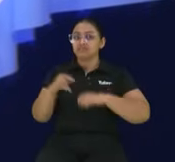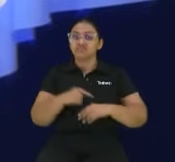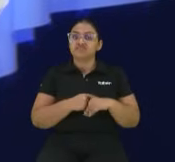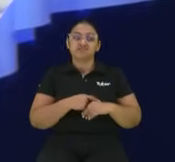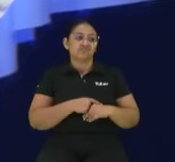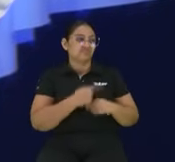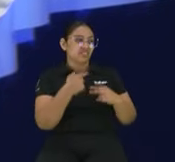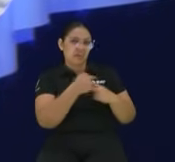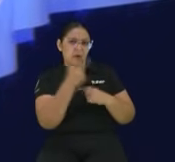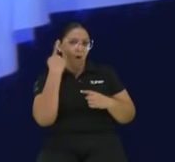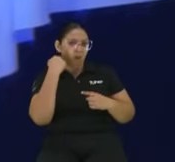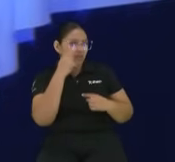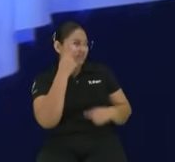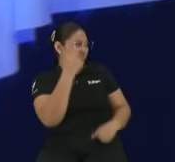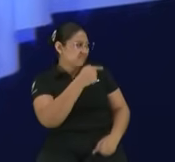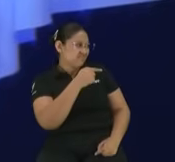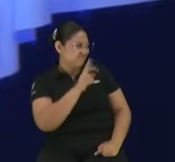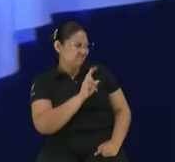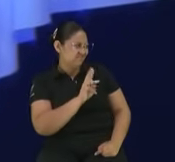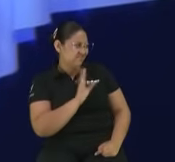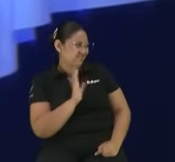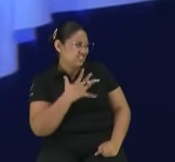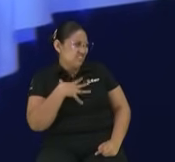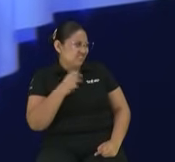querer Déjese